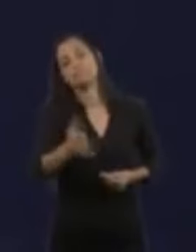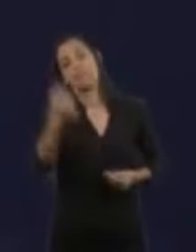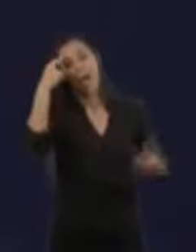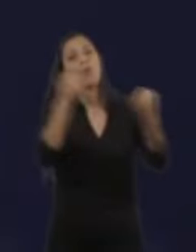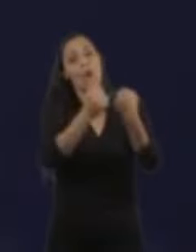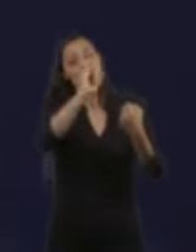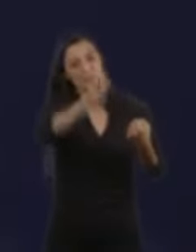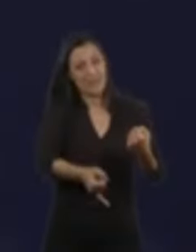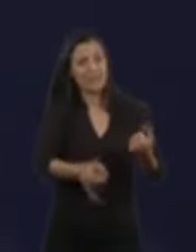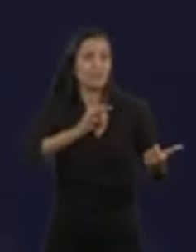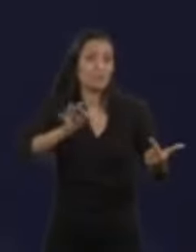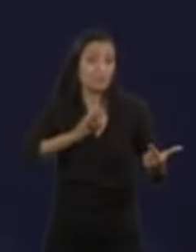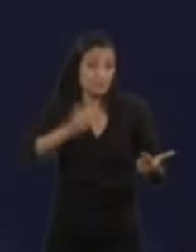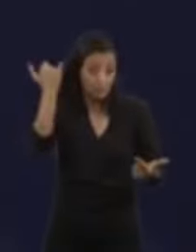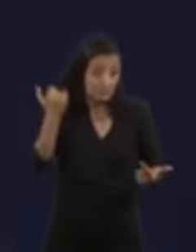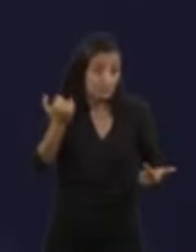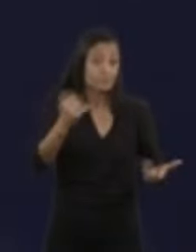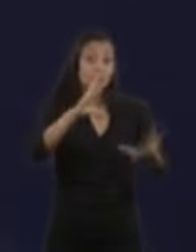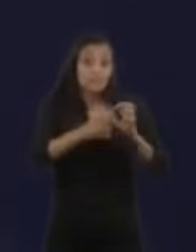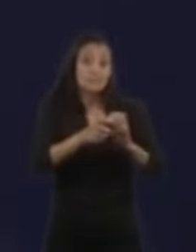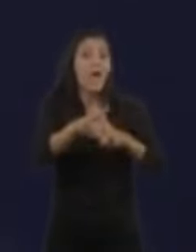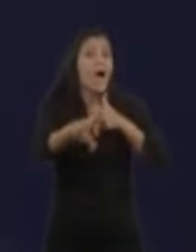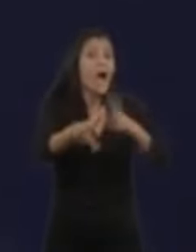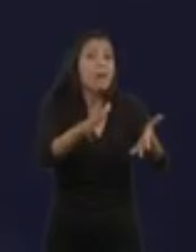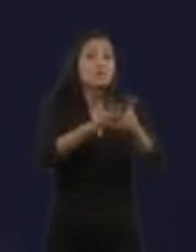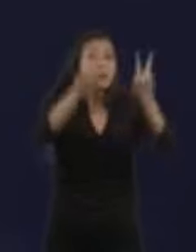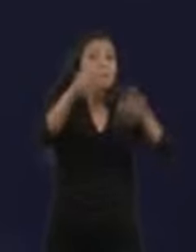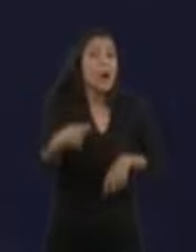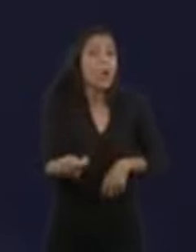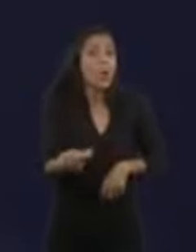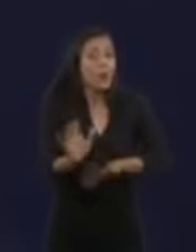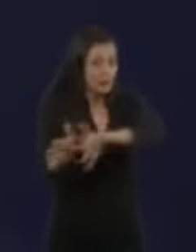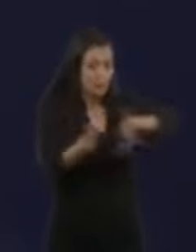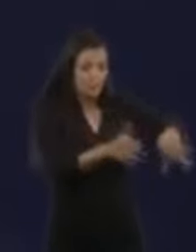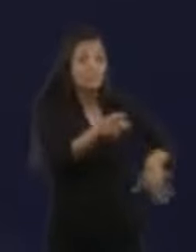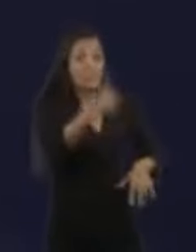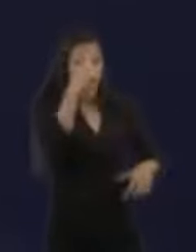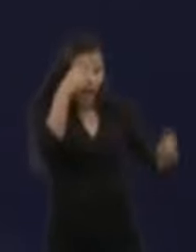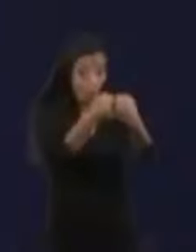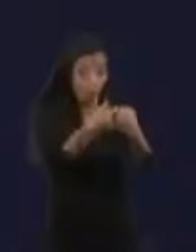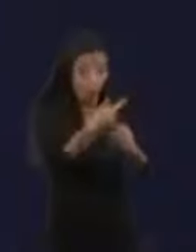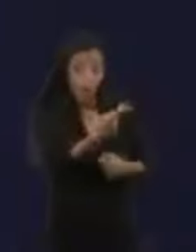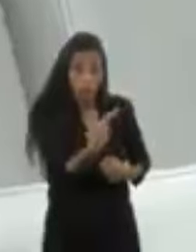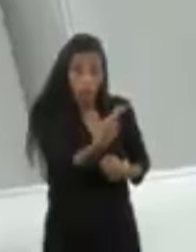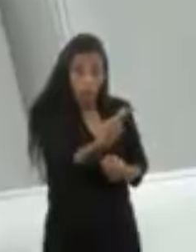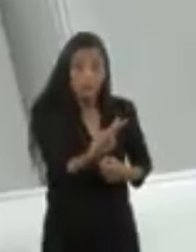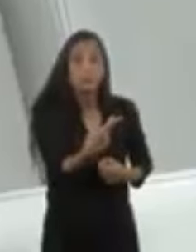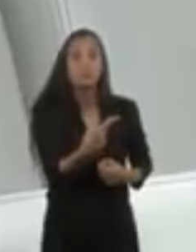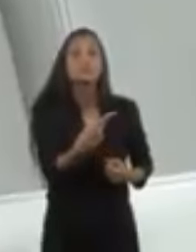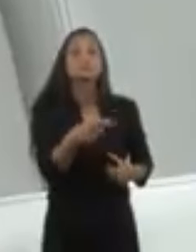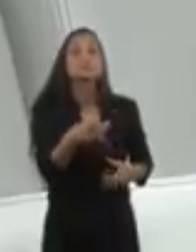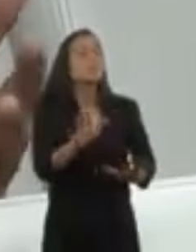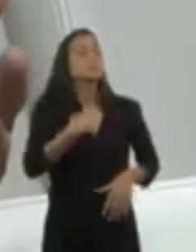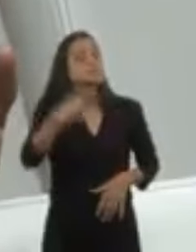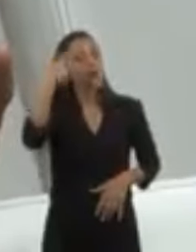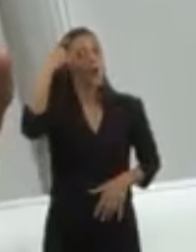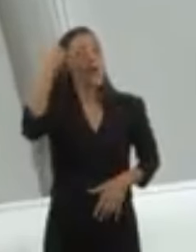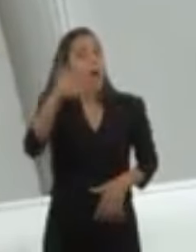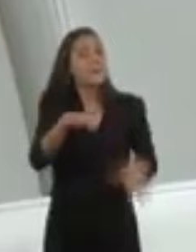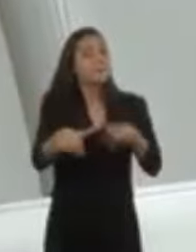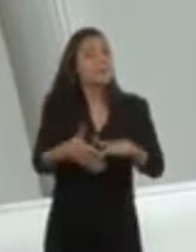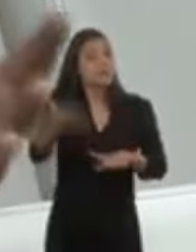de añoso estás de acuerdo que la devastación viene de años yo creo que hay hay cuestiones que andaban